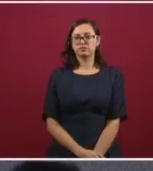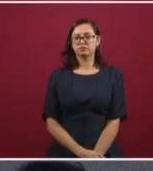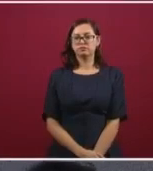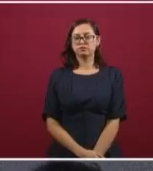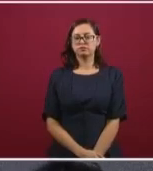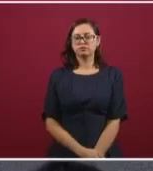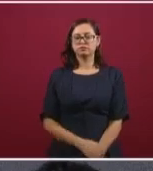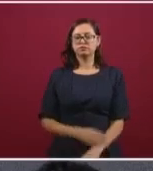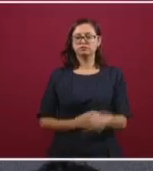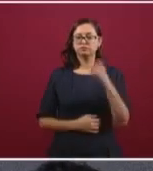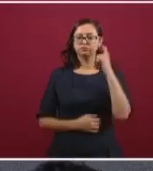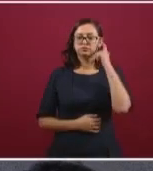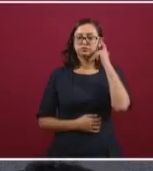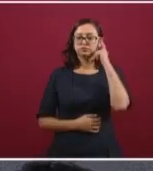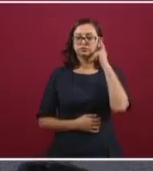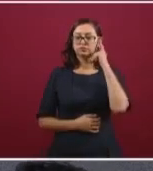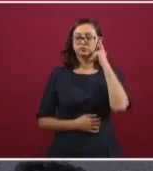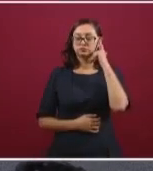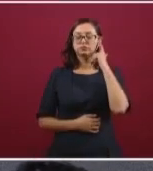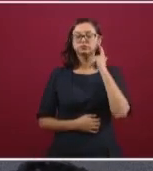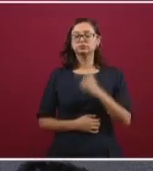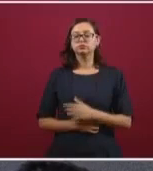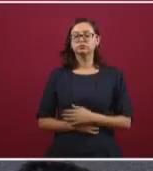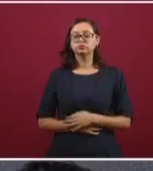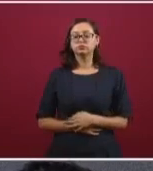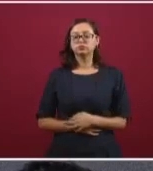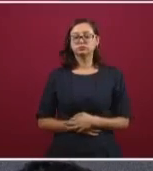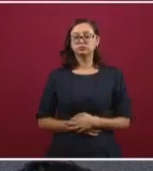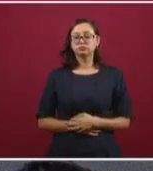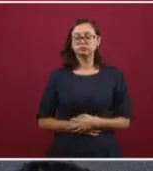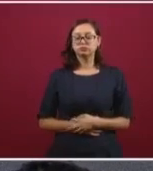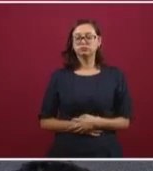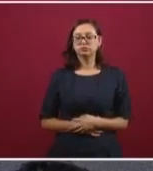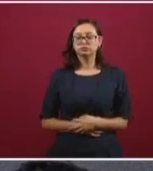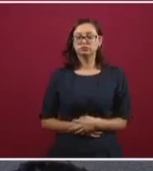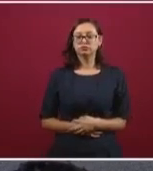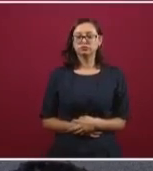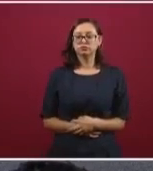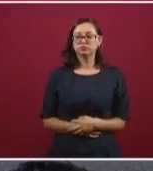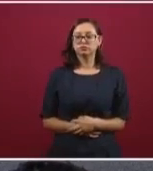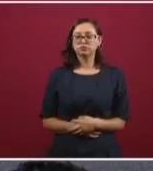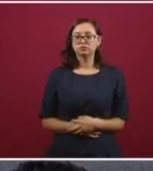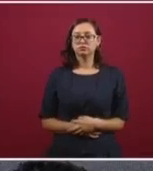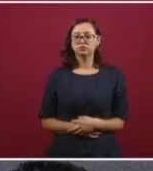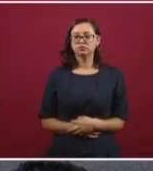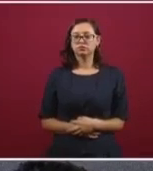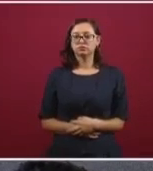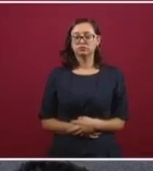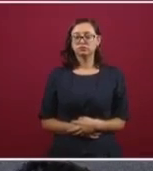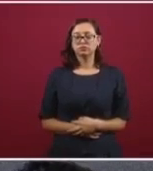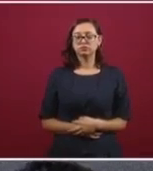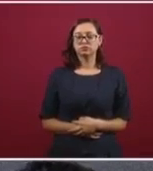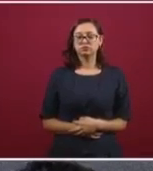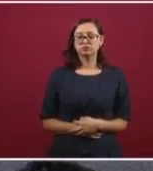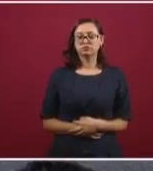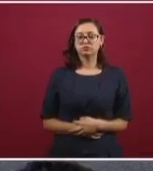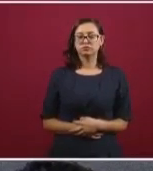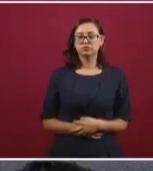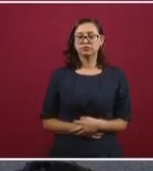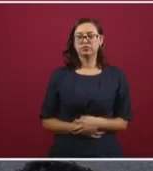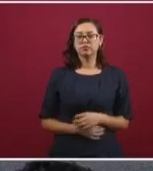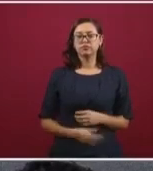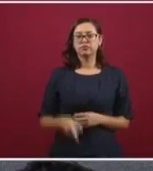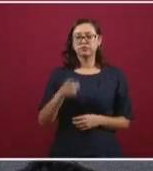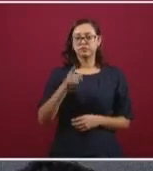Poner la otra. Estos son los